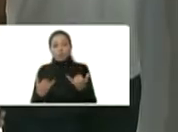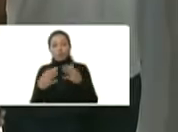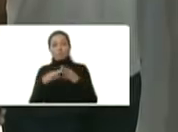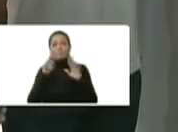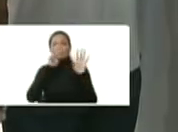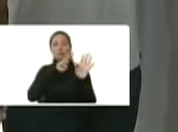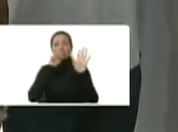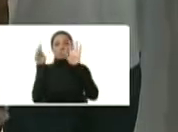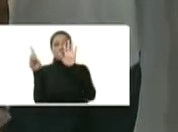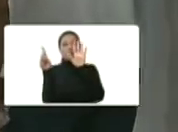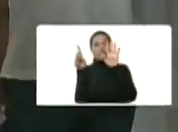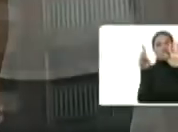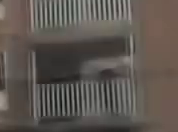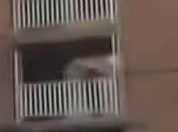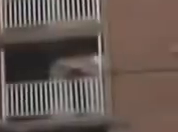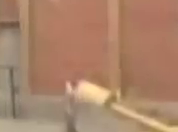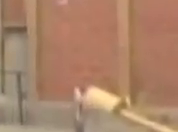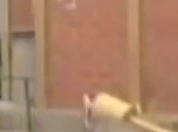diciembre. Adelante, video.